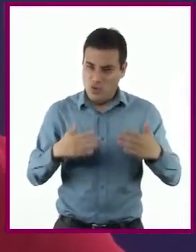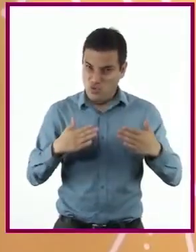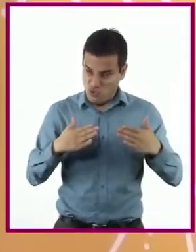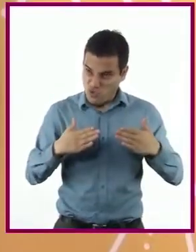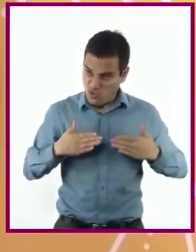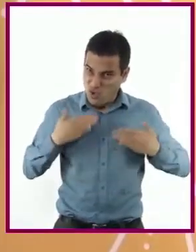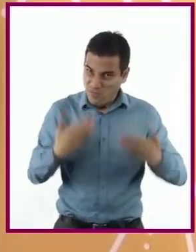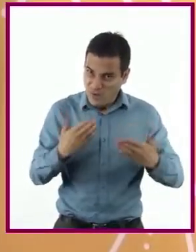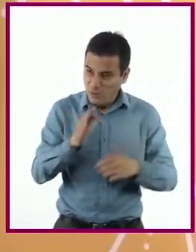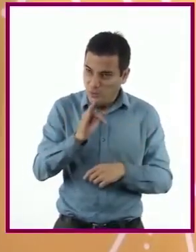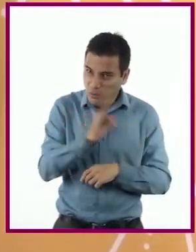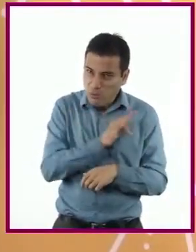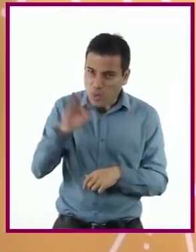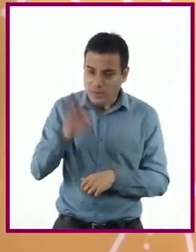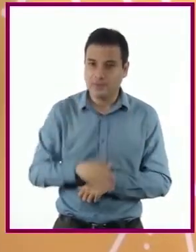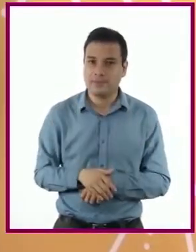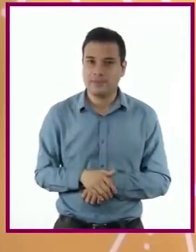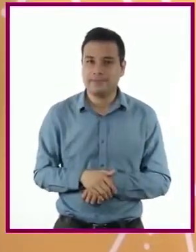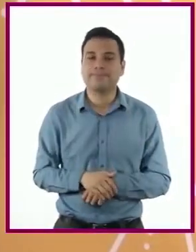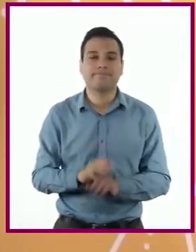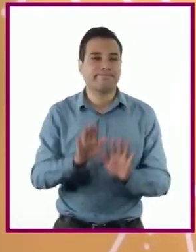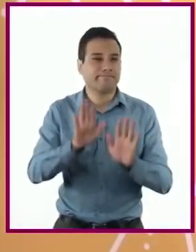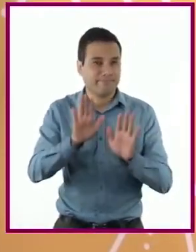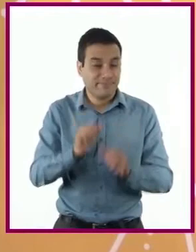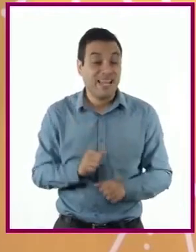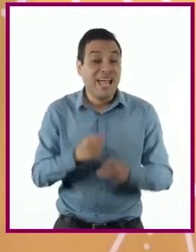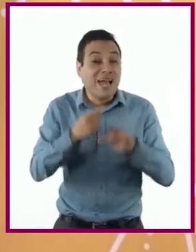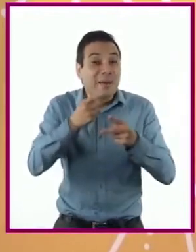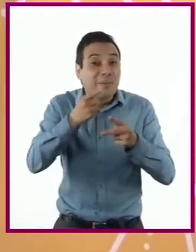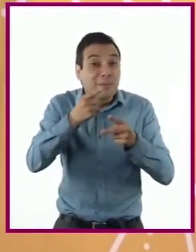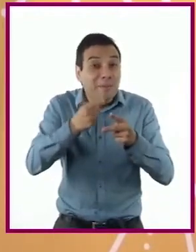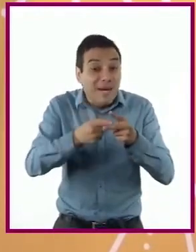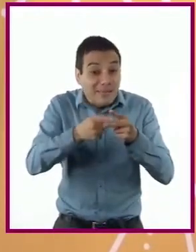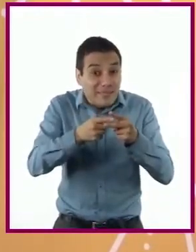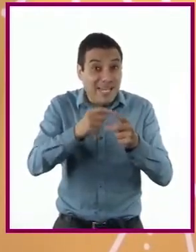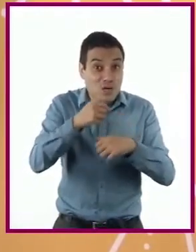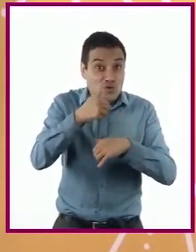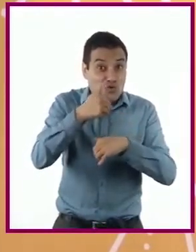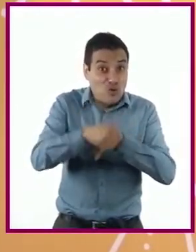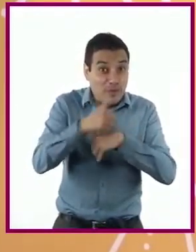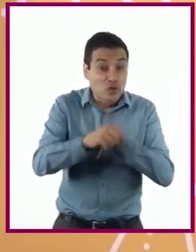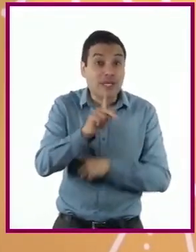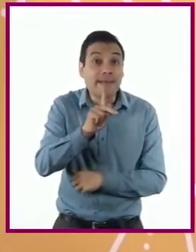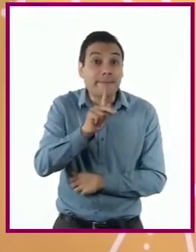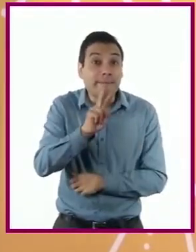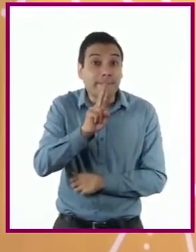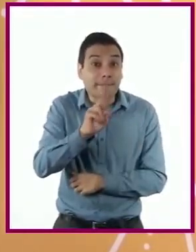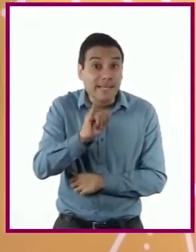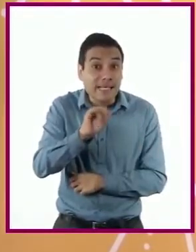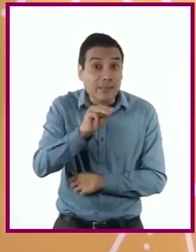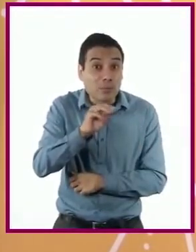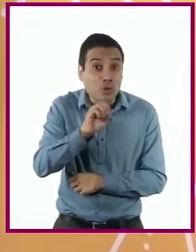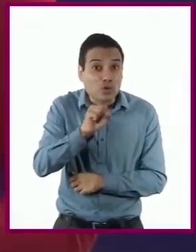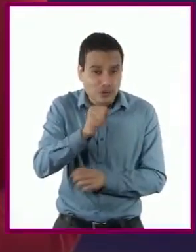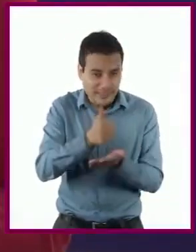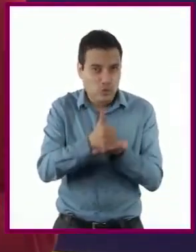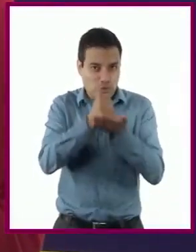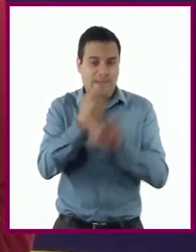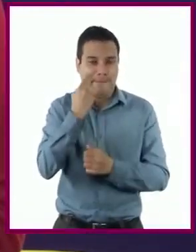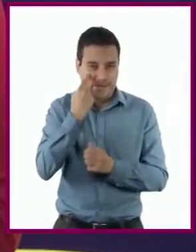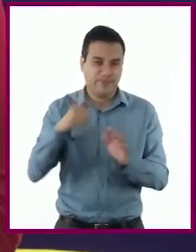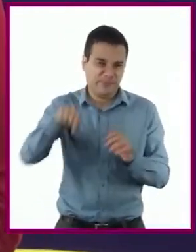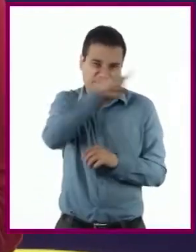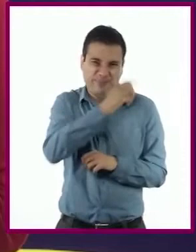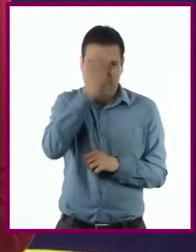mundial? Aquí es donde las matemáticas y los números primos entran en juego. Se sabe que